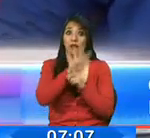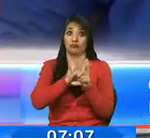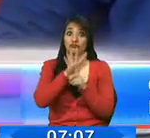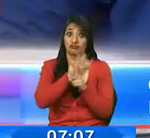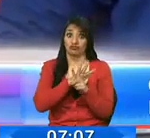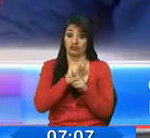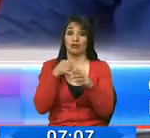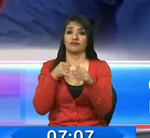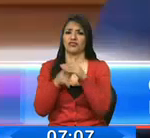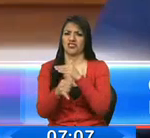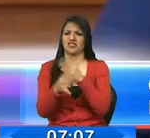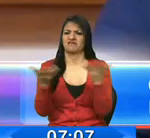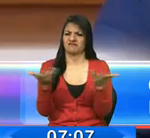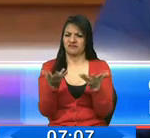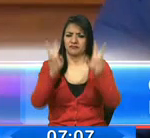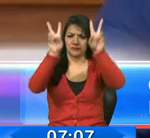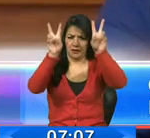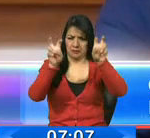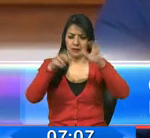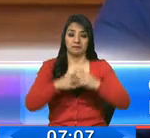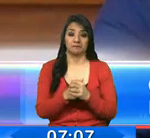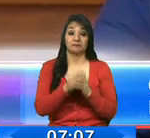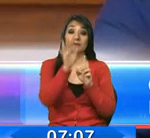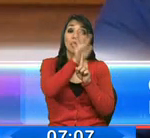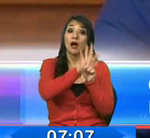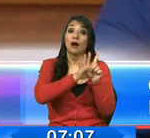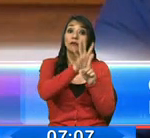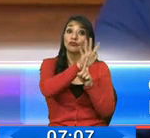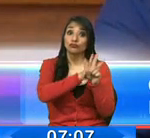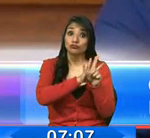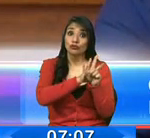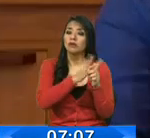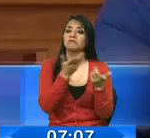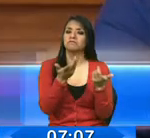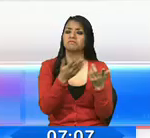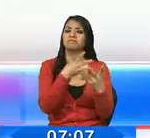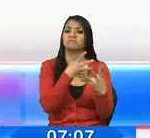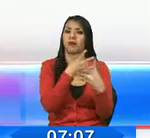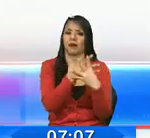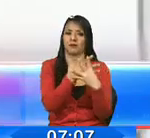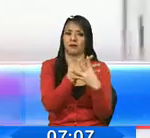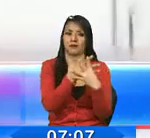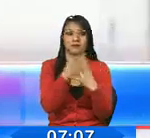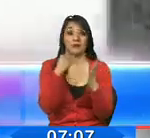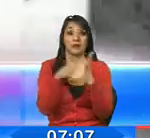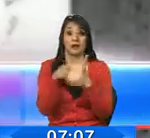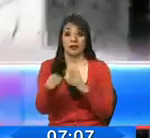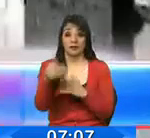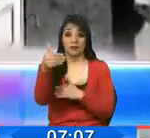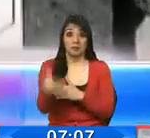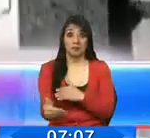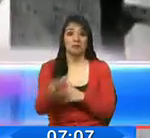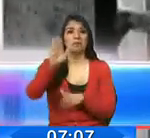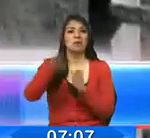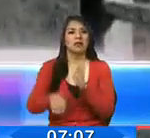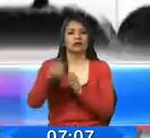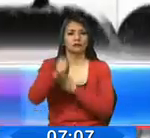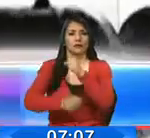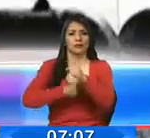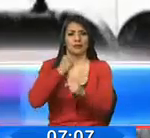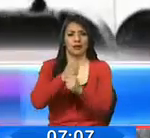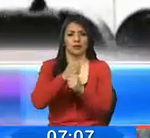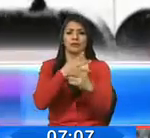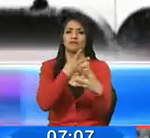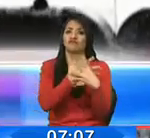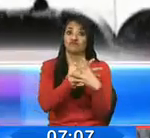a una violación. El abuso está contemplado con una pena de prisión. Cuando las víctimas son menores de edad, se establece una